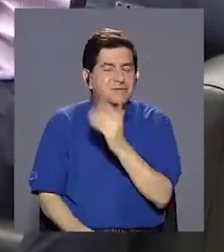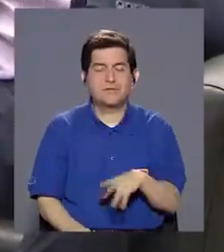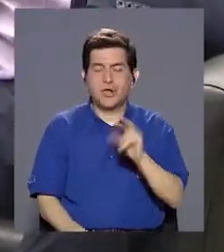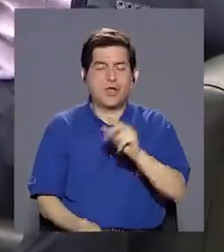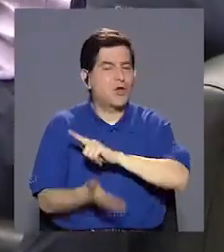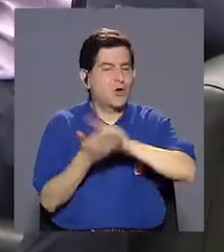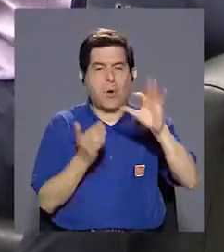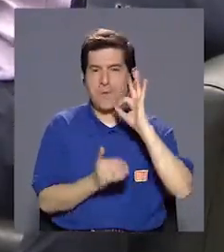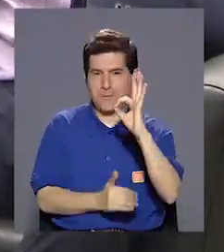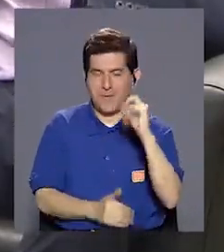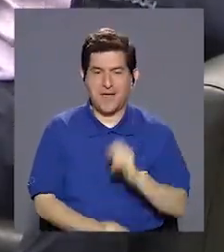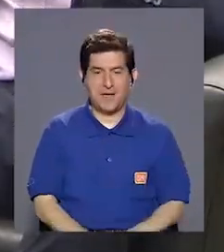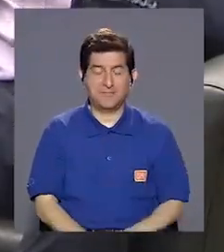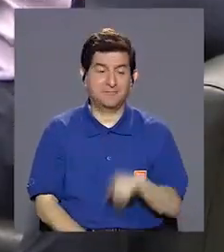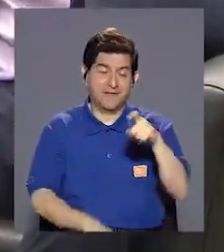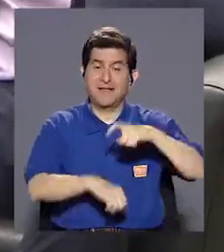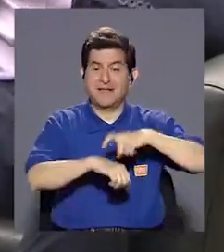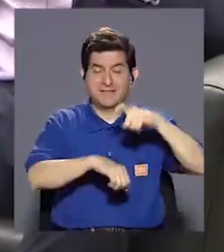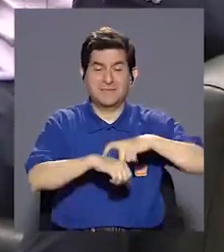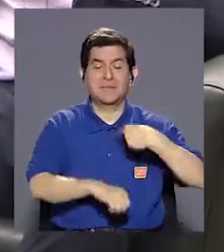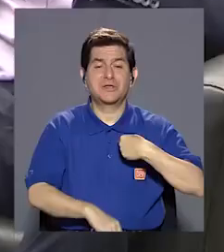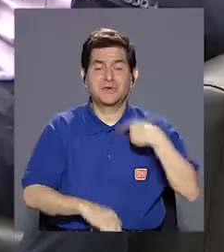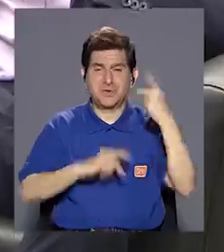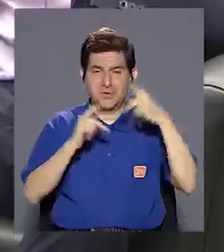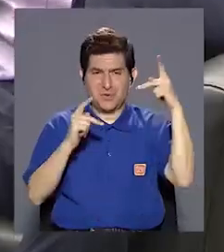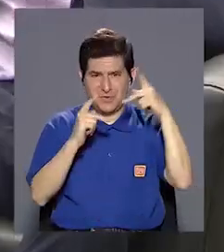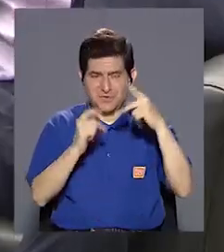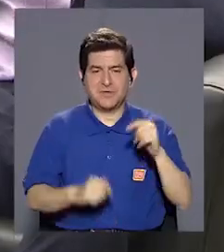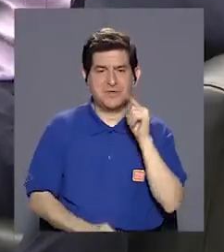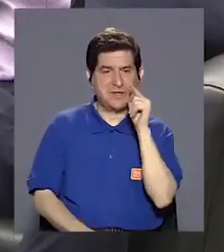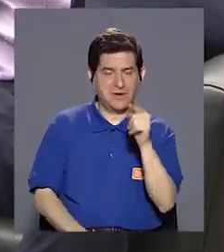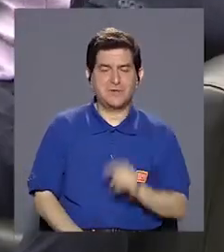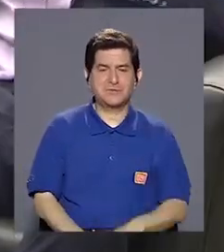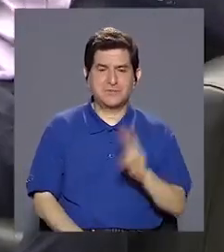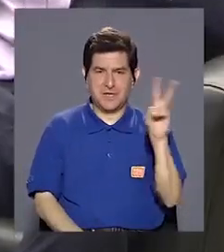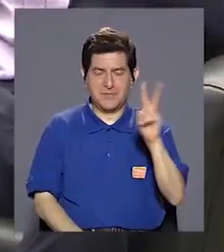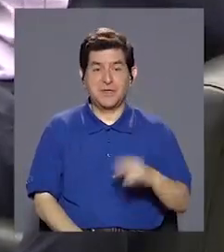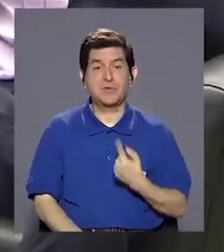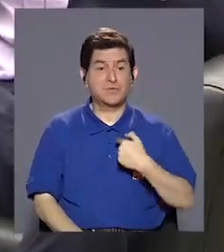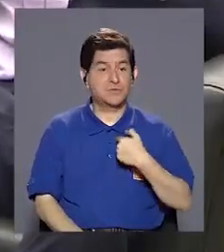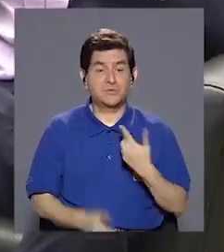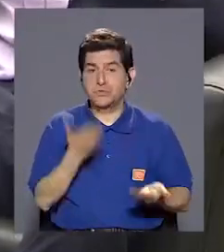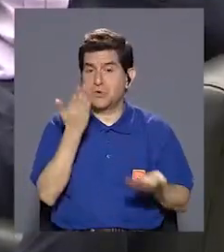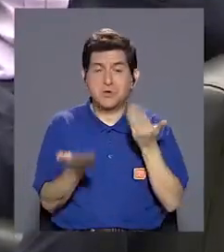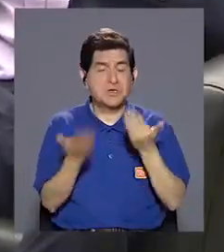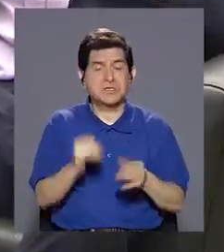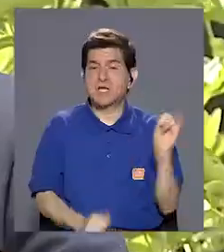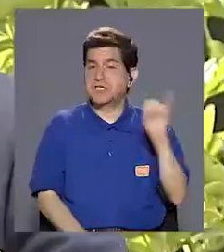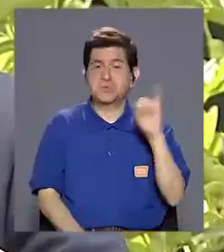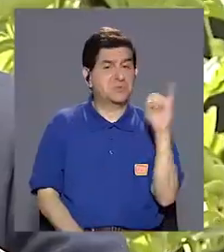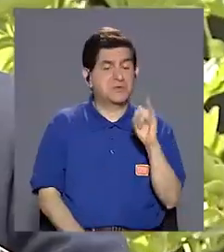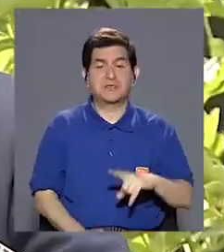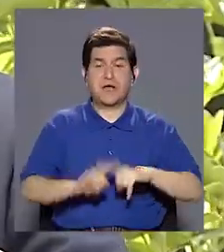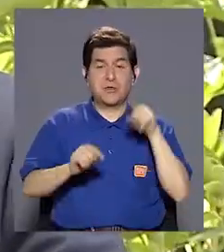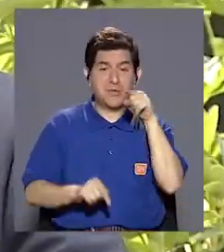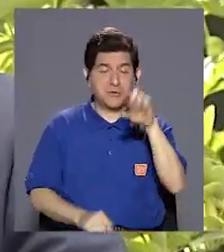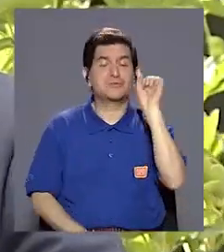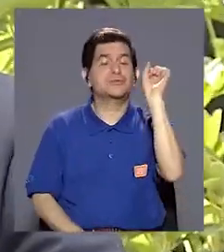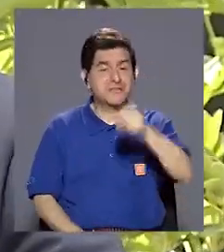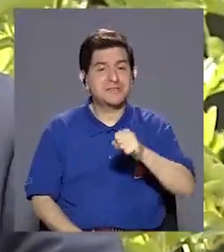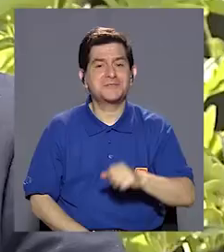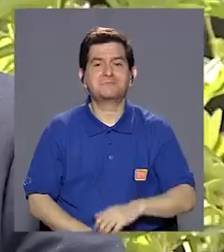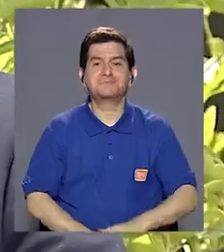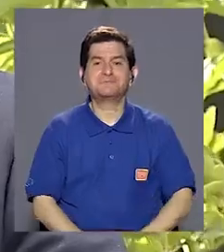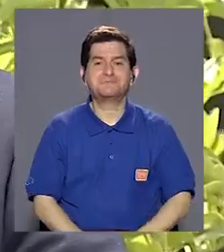y no se lavó bien, pues ahí está perfectamente, yo también le estoy transmitiendo a usted un virus. Incluso puede ser que yo no me haya infectado, pero sí la